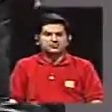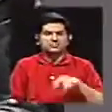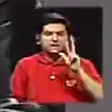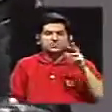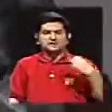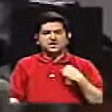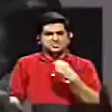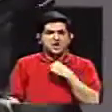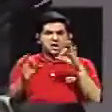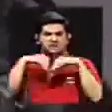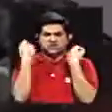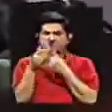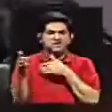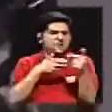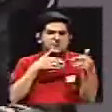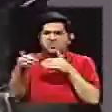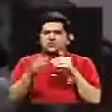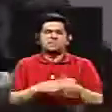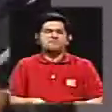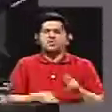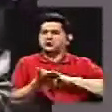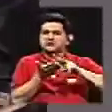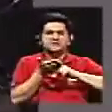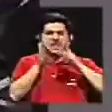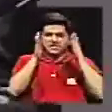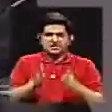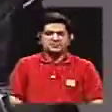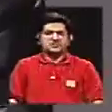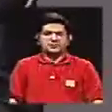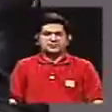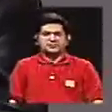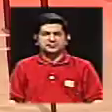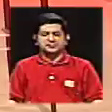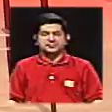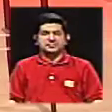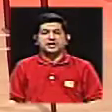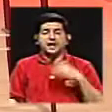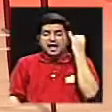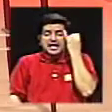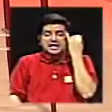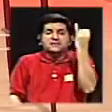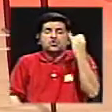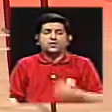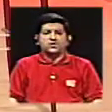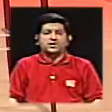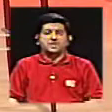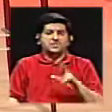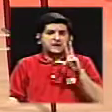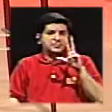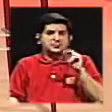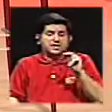miembros familiares, que no importa que sea liberacionista, que no crea en liberación, o que ideológicamente no